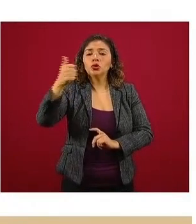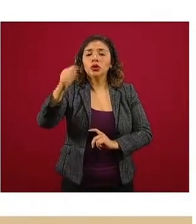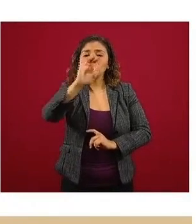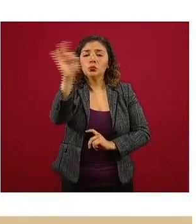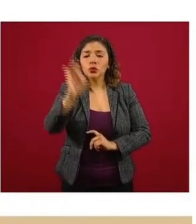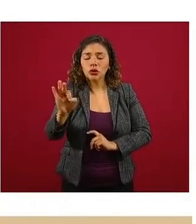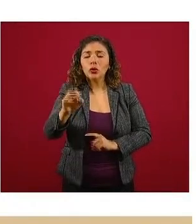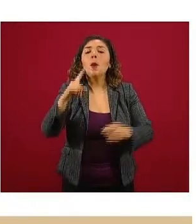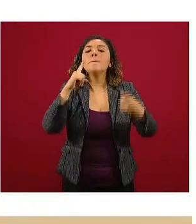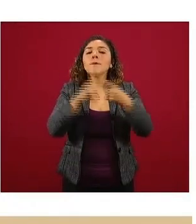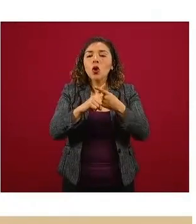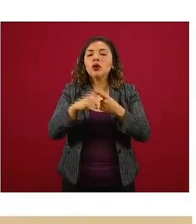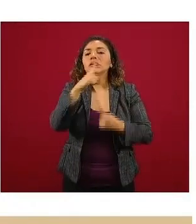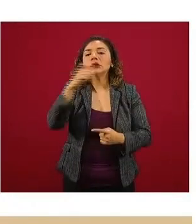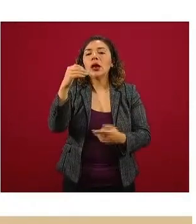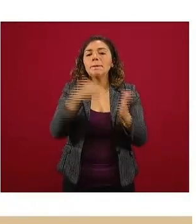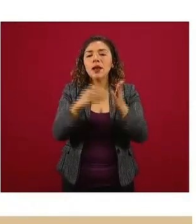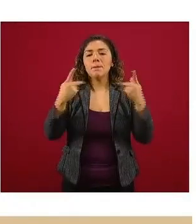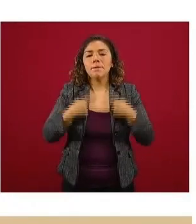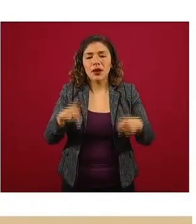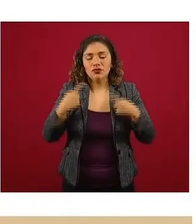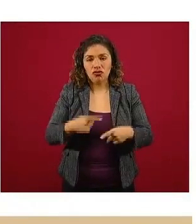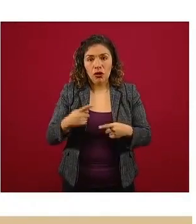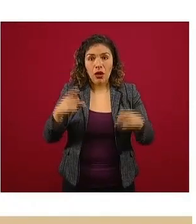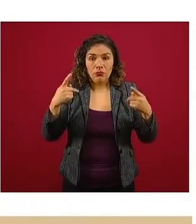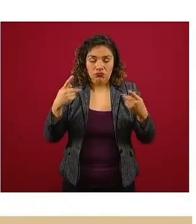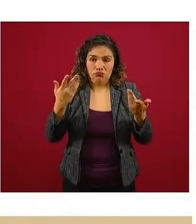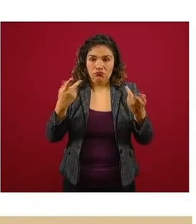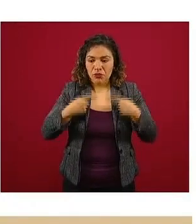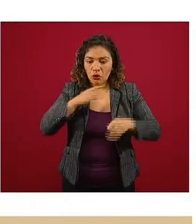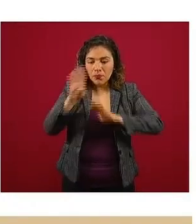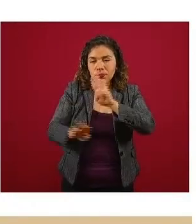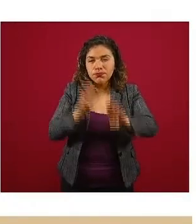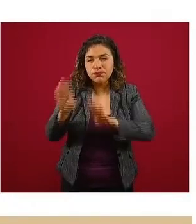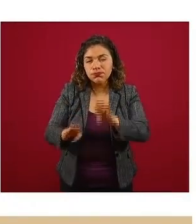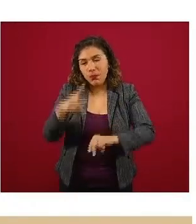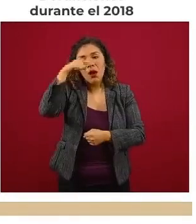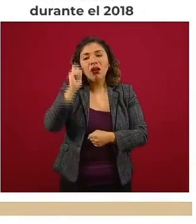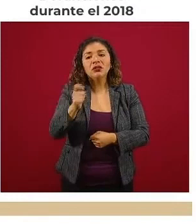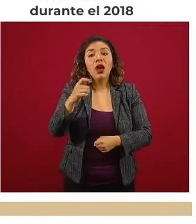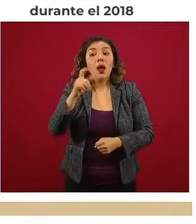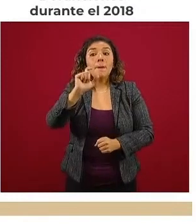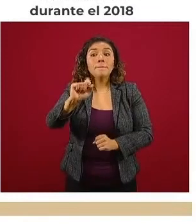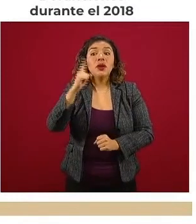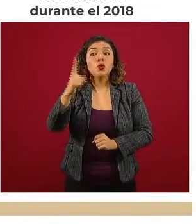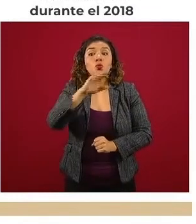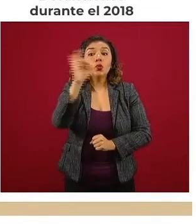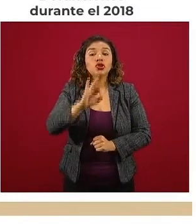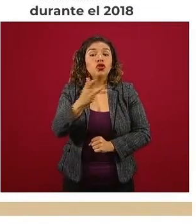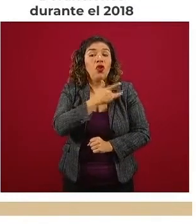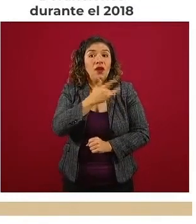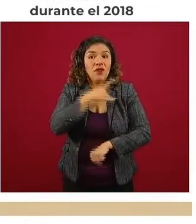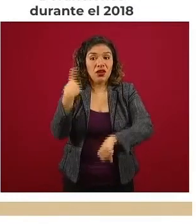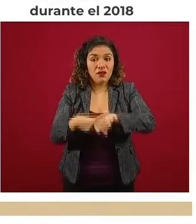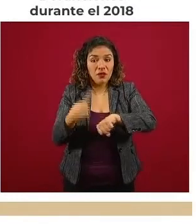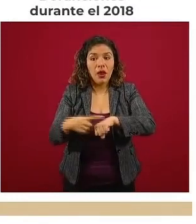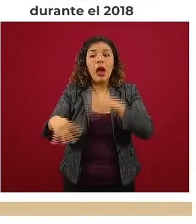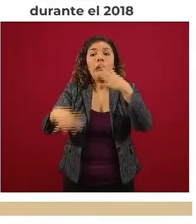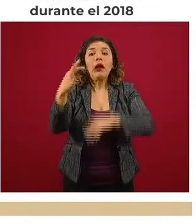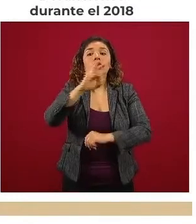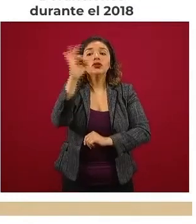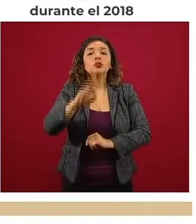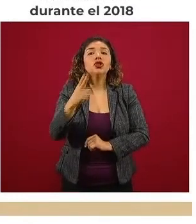americano, teniendo como principal causa asociada por lo menos una comorbilidad, principalmente diabetes, hipertensión, obesidad o alguna